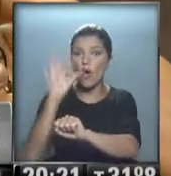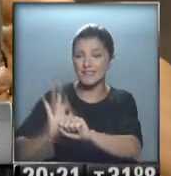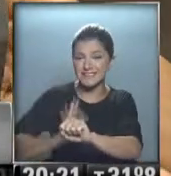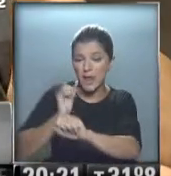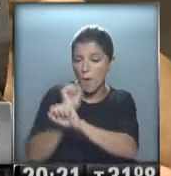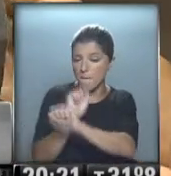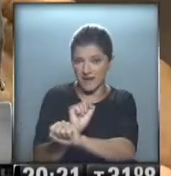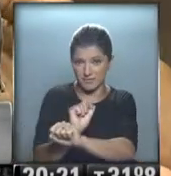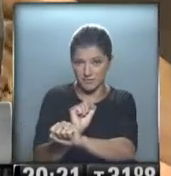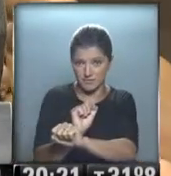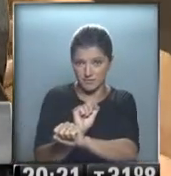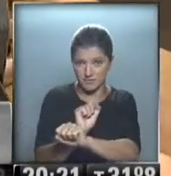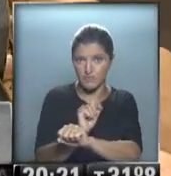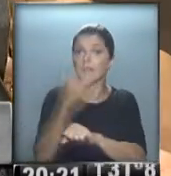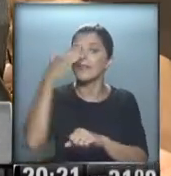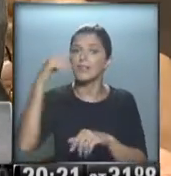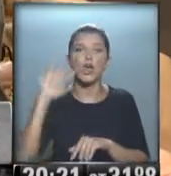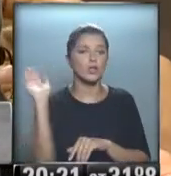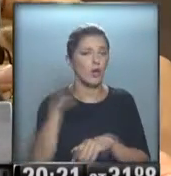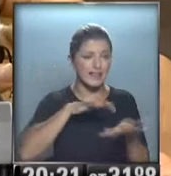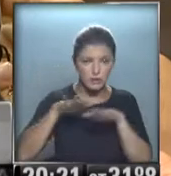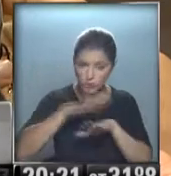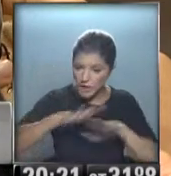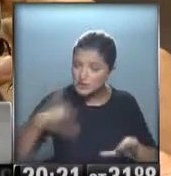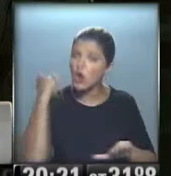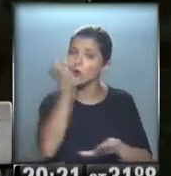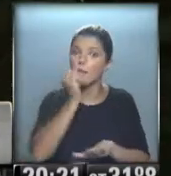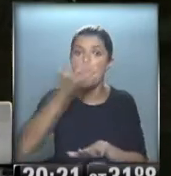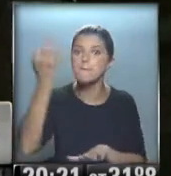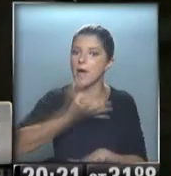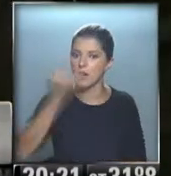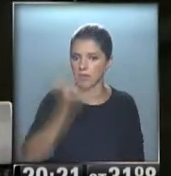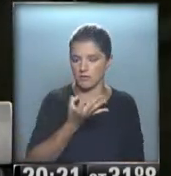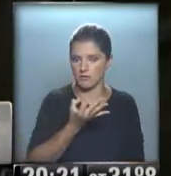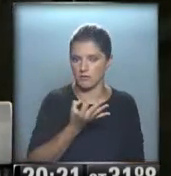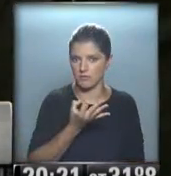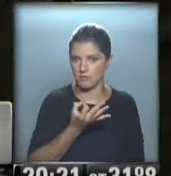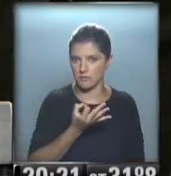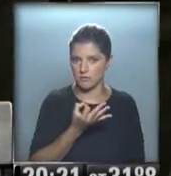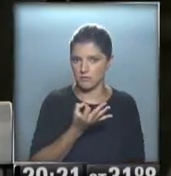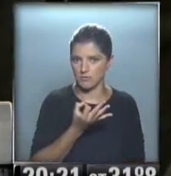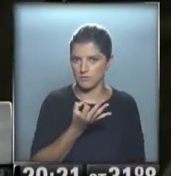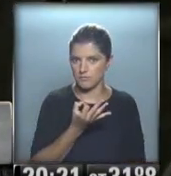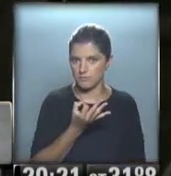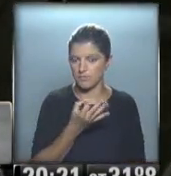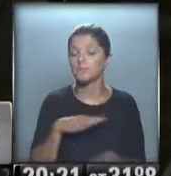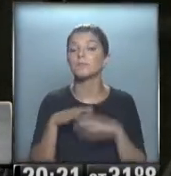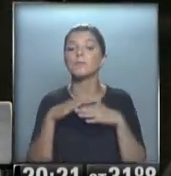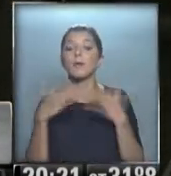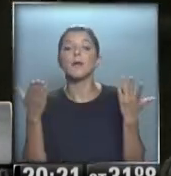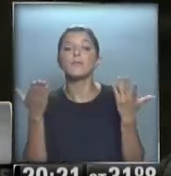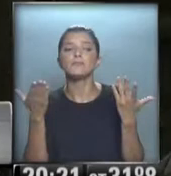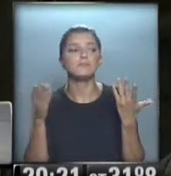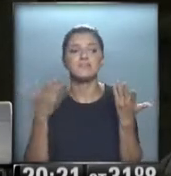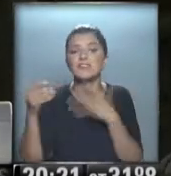¿sí? Certificaron que todas las cosas que los nenes decían era cierta, pero no sé en qué